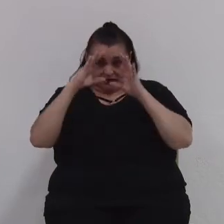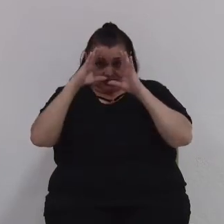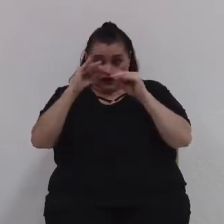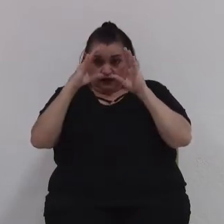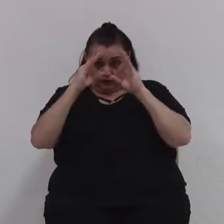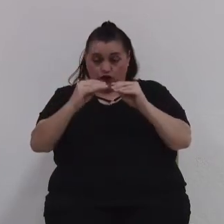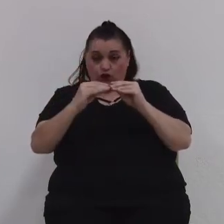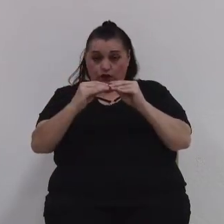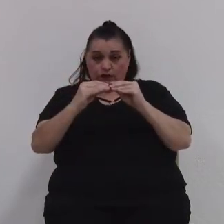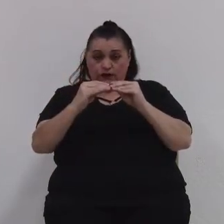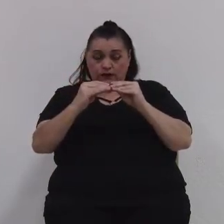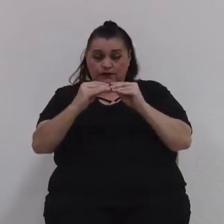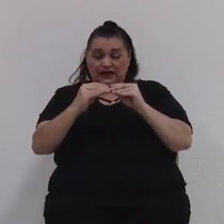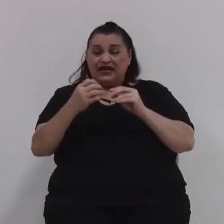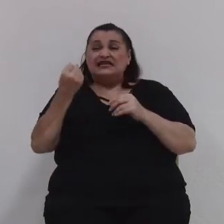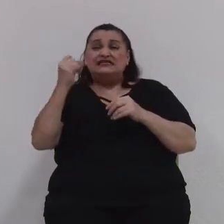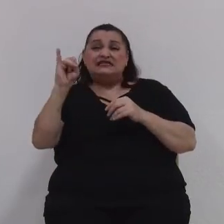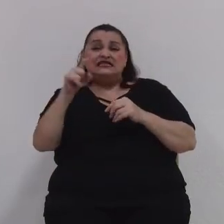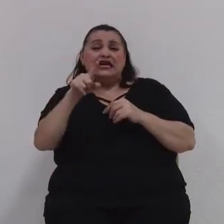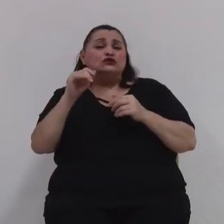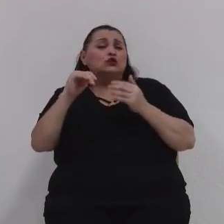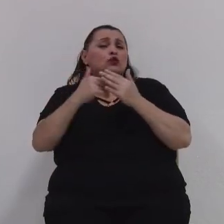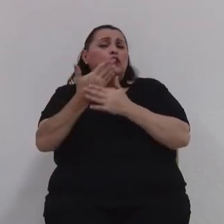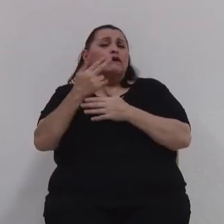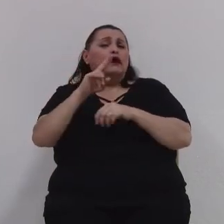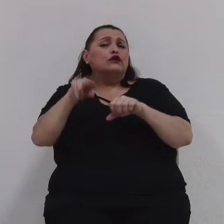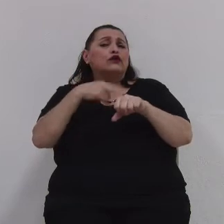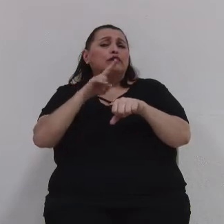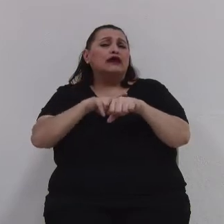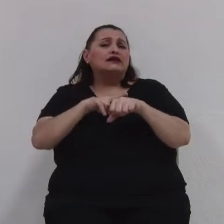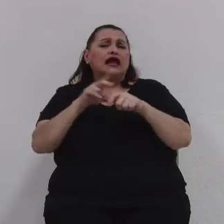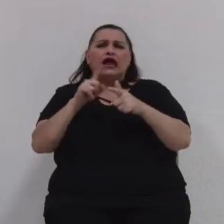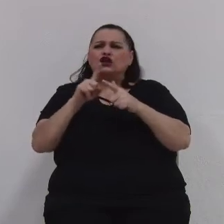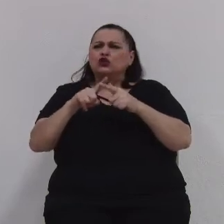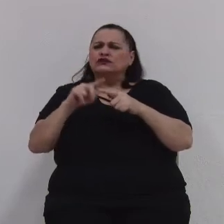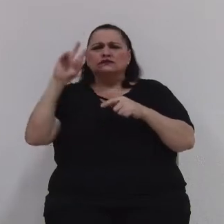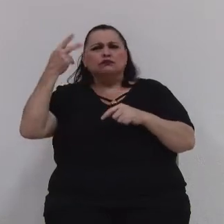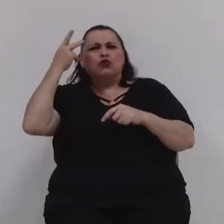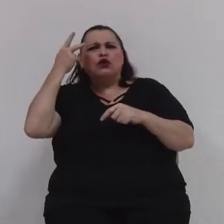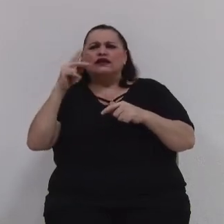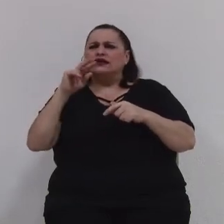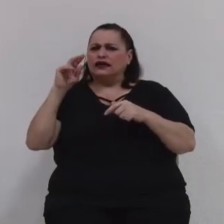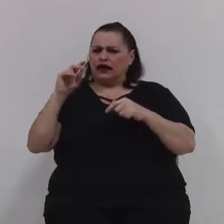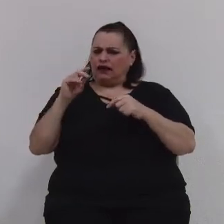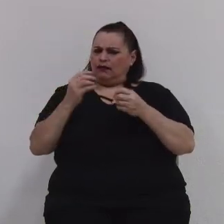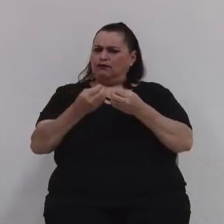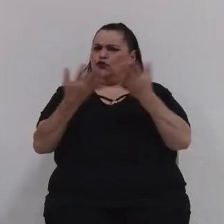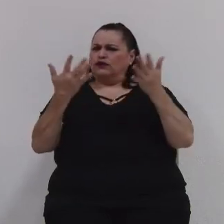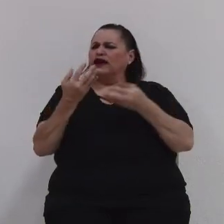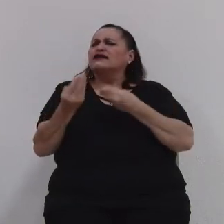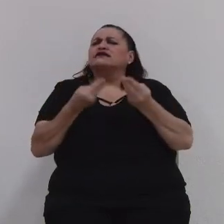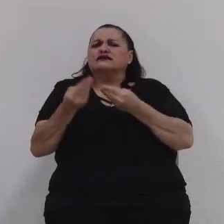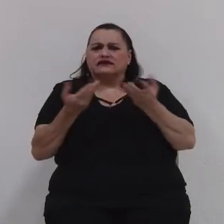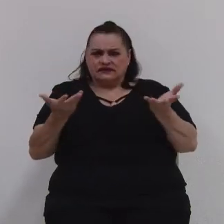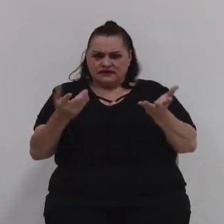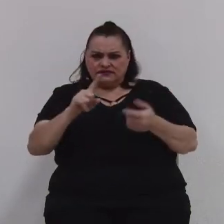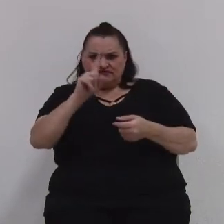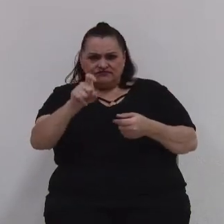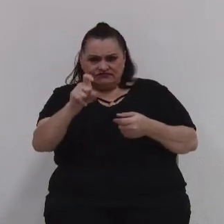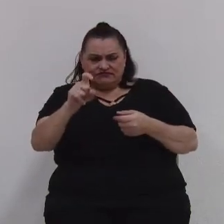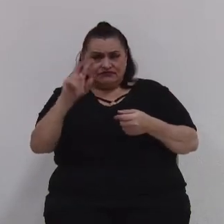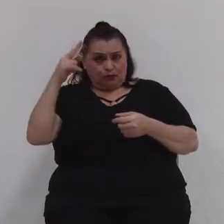es, bueno, si esta es la nueva normalidad, ¿qué está haciendo la política pública? Porque uno pensaría que, bueno, que la